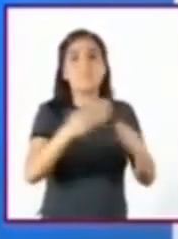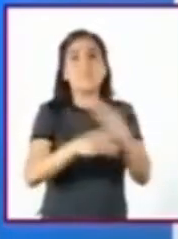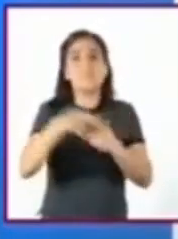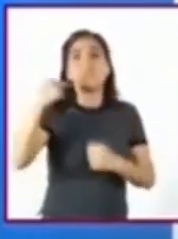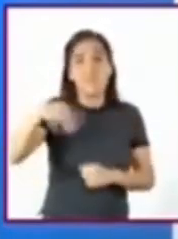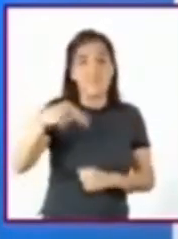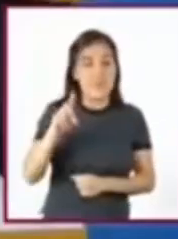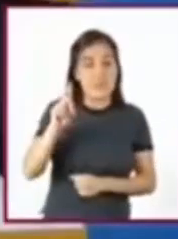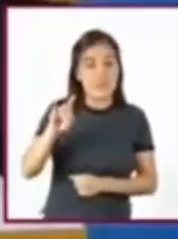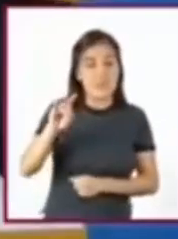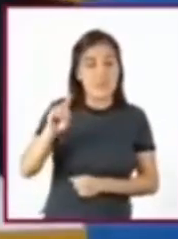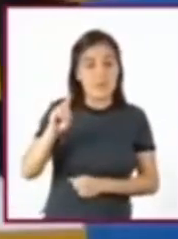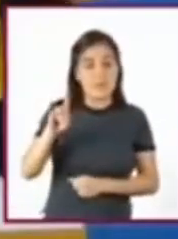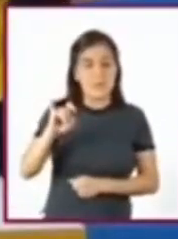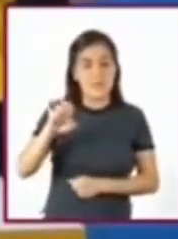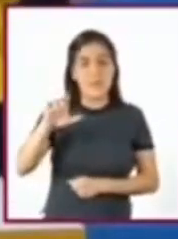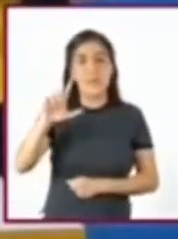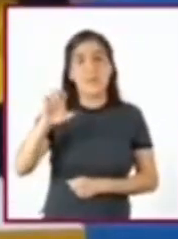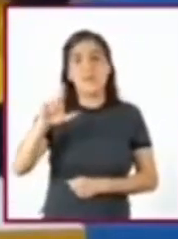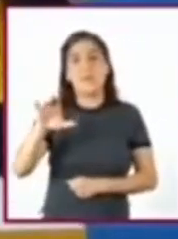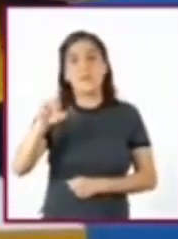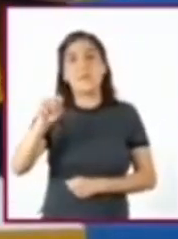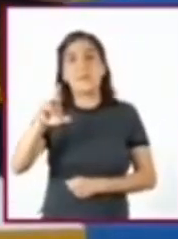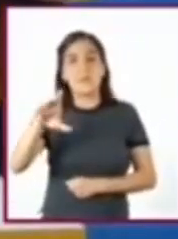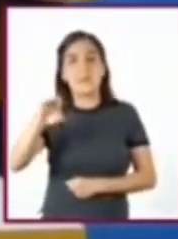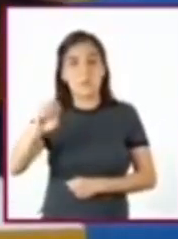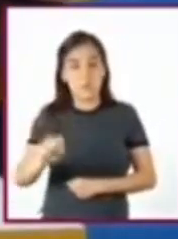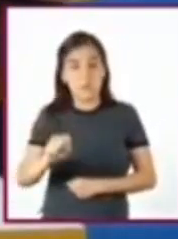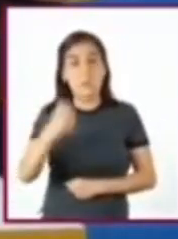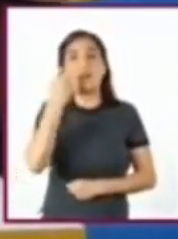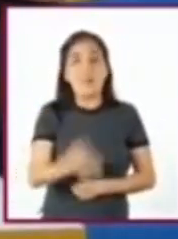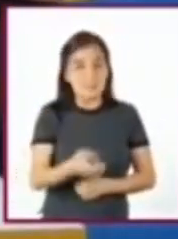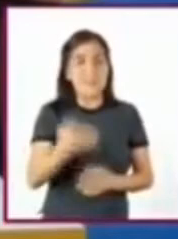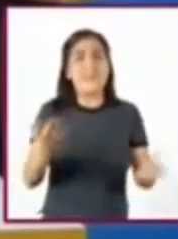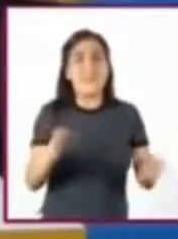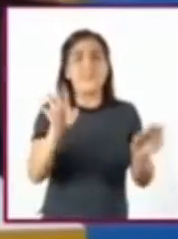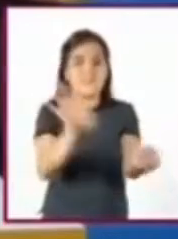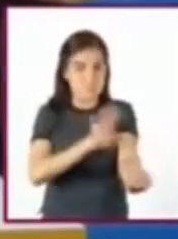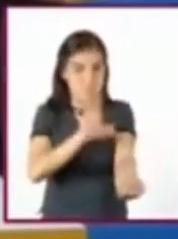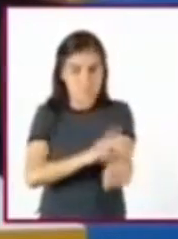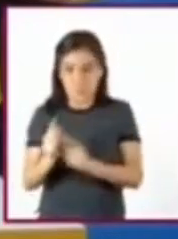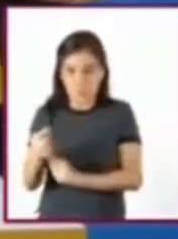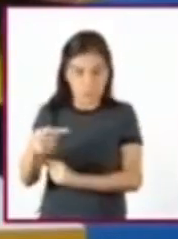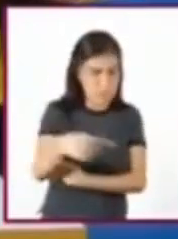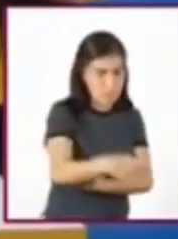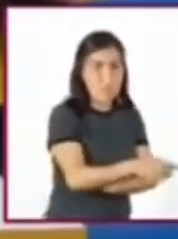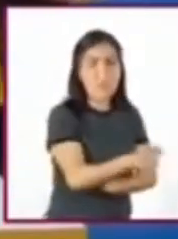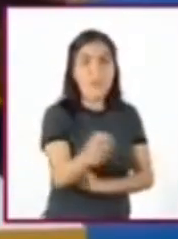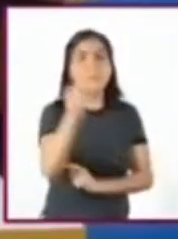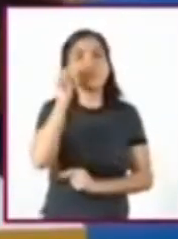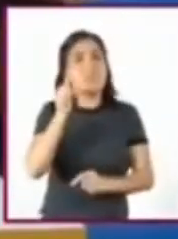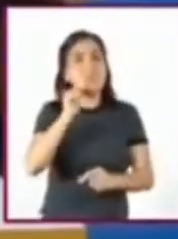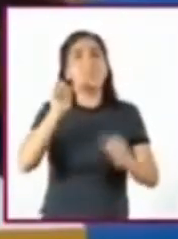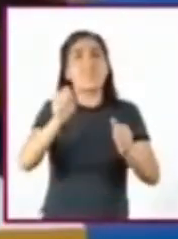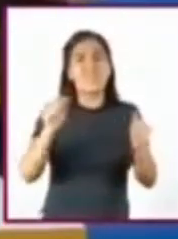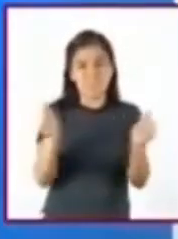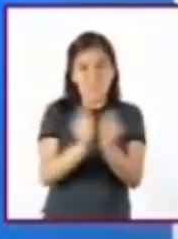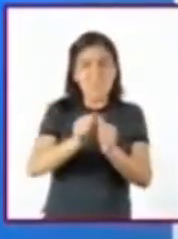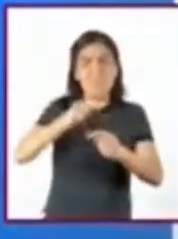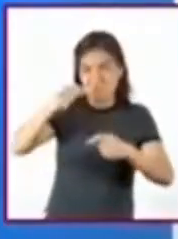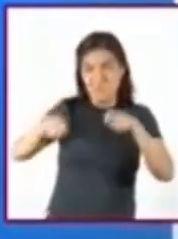de dieléctricos. ¿Es por eso que los cables por donde pasan corriente eléctrica siempre están cubiertos con